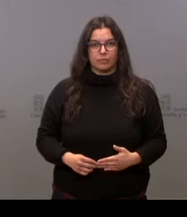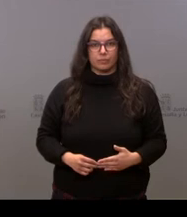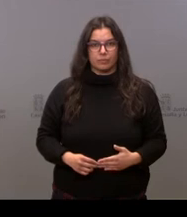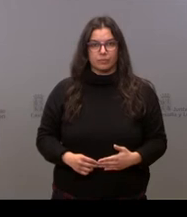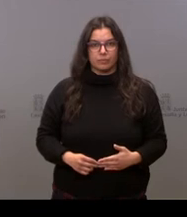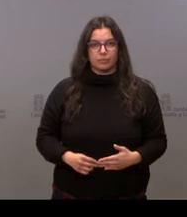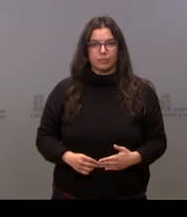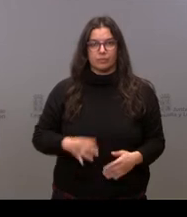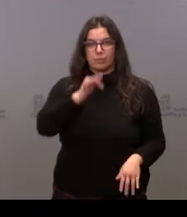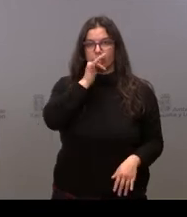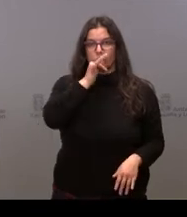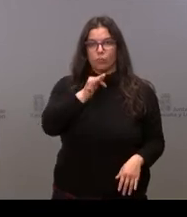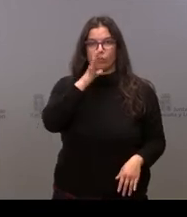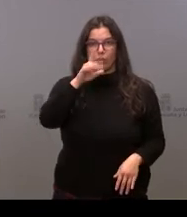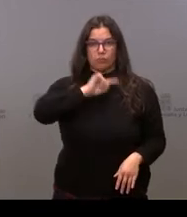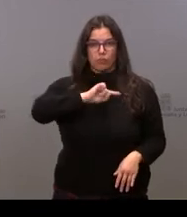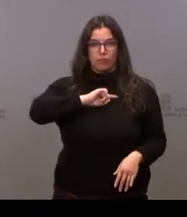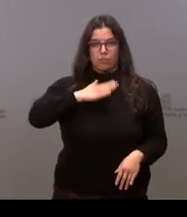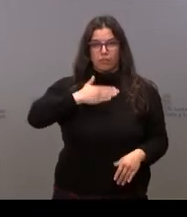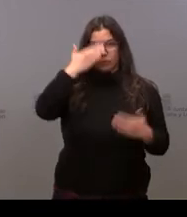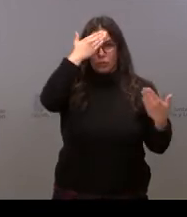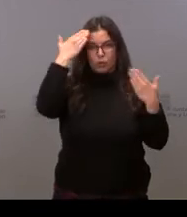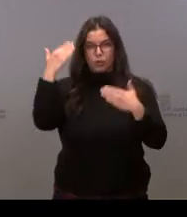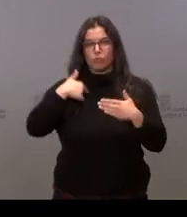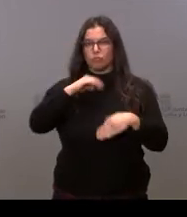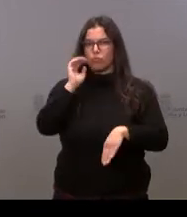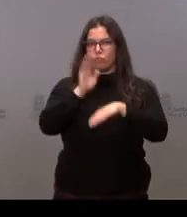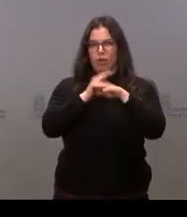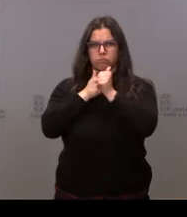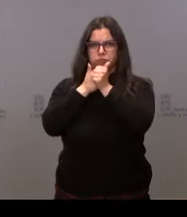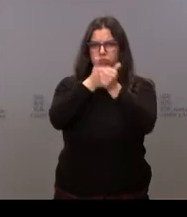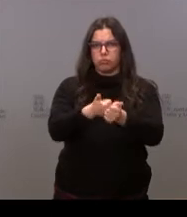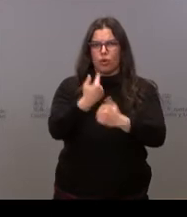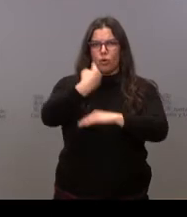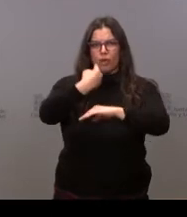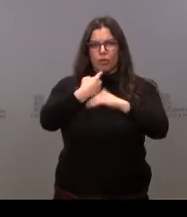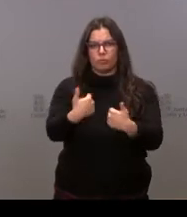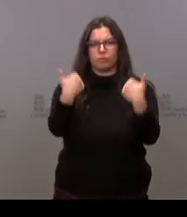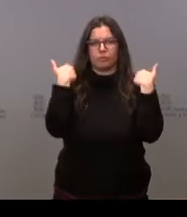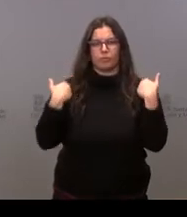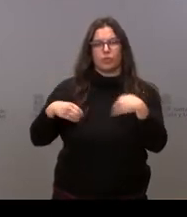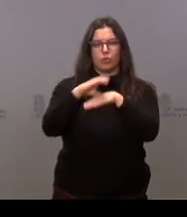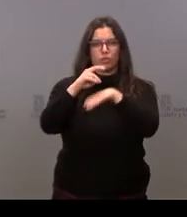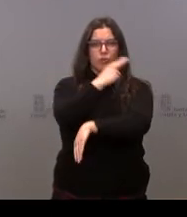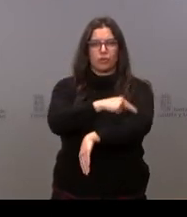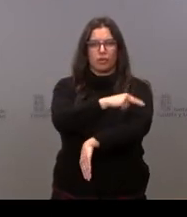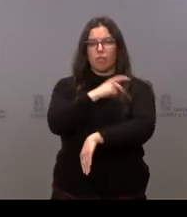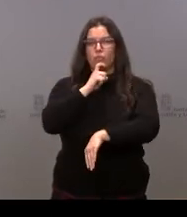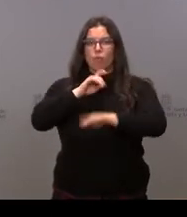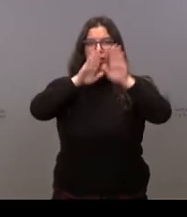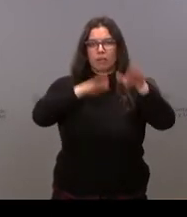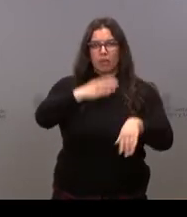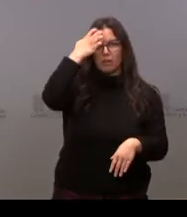juro por mi conciencia y honor cumplir fielmente las obligaciones del cargo de consejero de sanidad con lealtad al rey